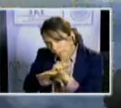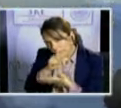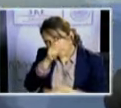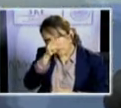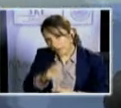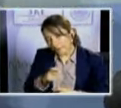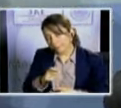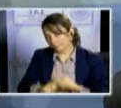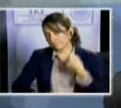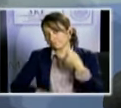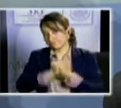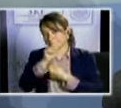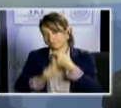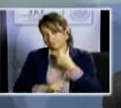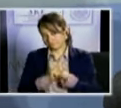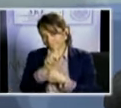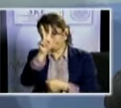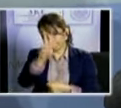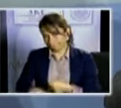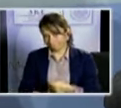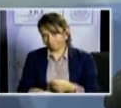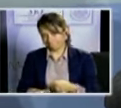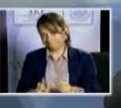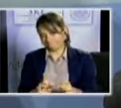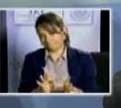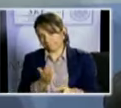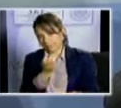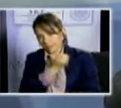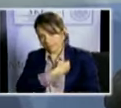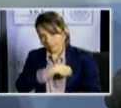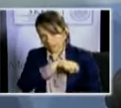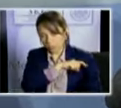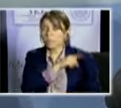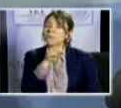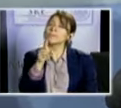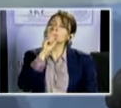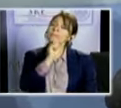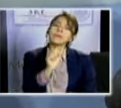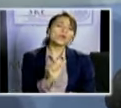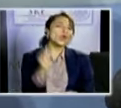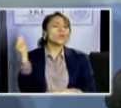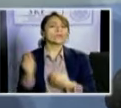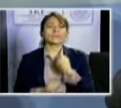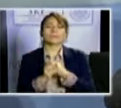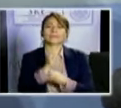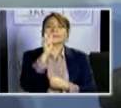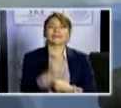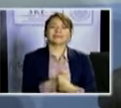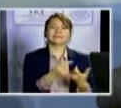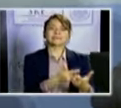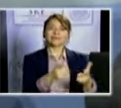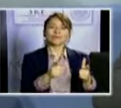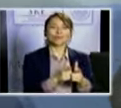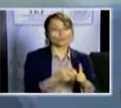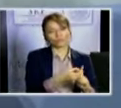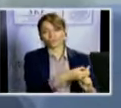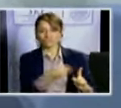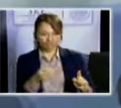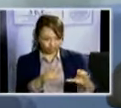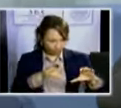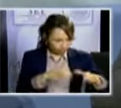salud. Otro es hablar del problema de las organizaciones criminales. Organizaciones criminales,